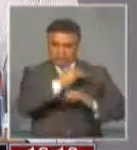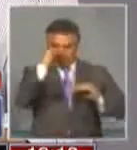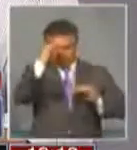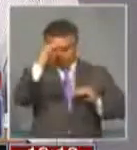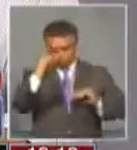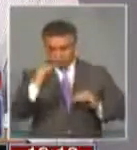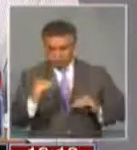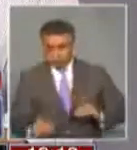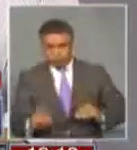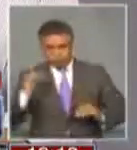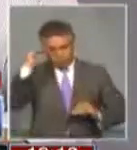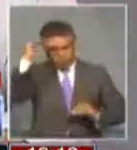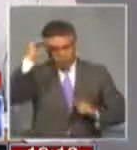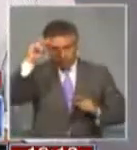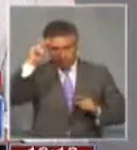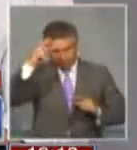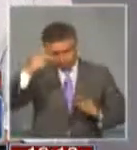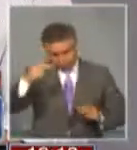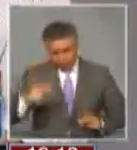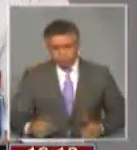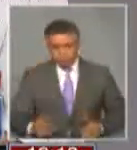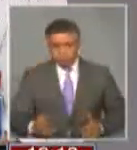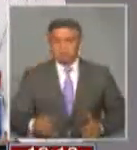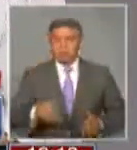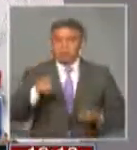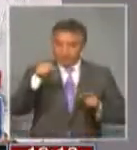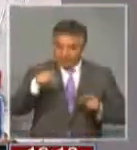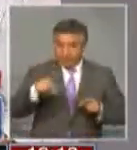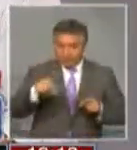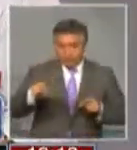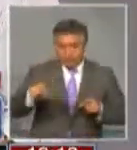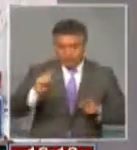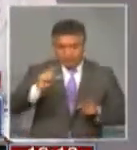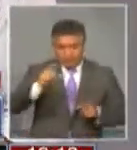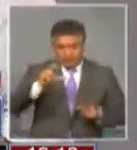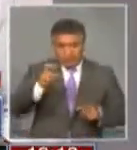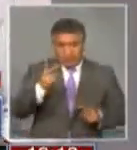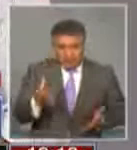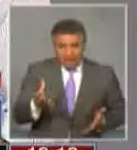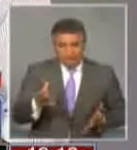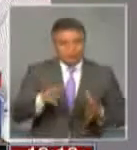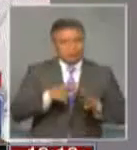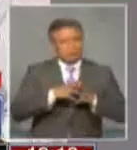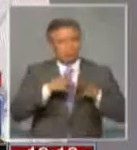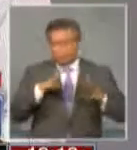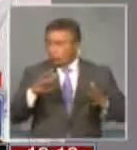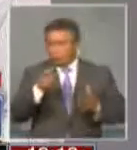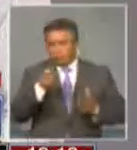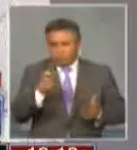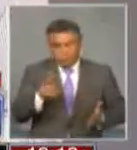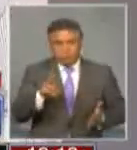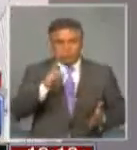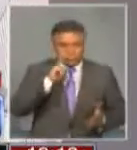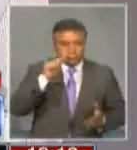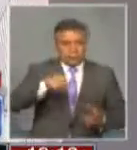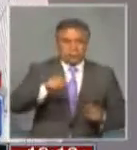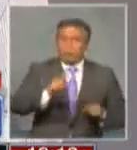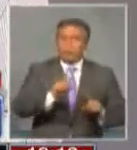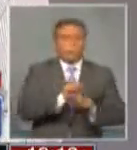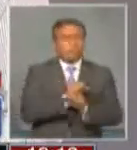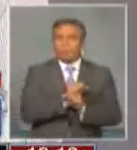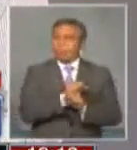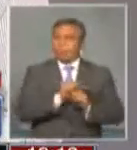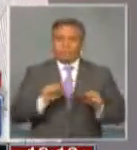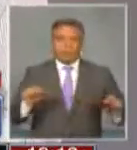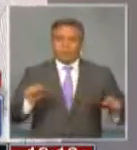Y por lo tanto, si este hecho que fue grave, de gravedad absoluta, ocurrió, no puede haber tenido